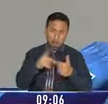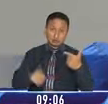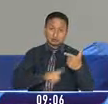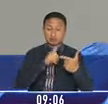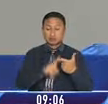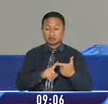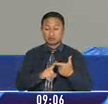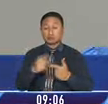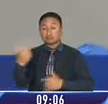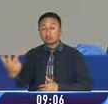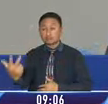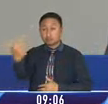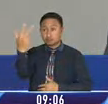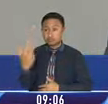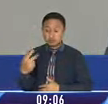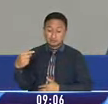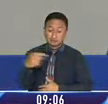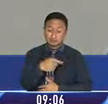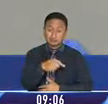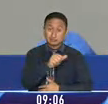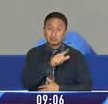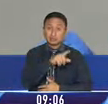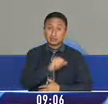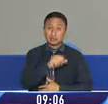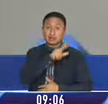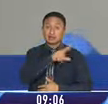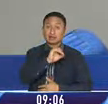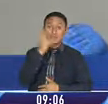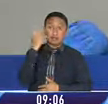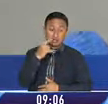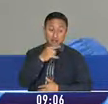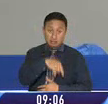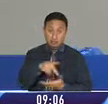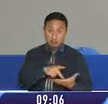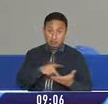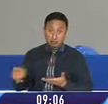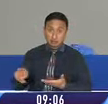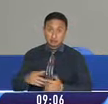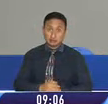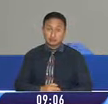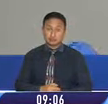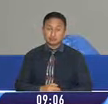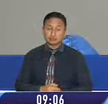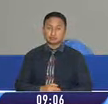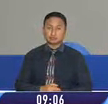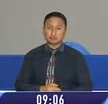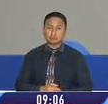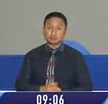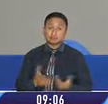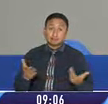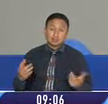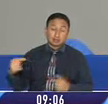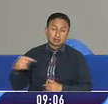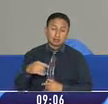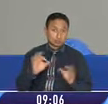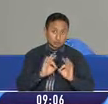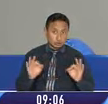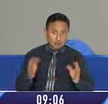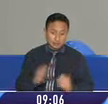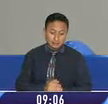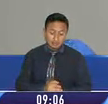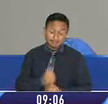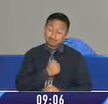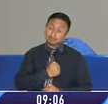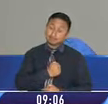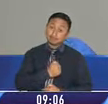el tribunal tendrá que darle al señor Alex Bravo 30 días para que cumpla con el pago de la indemnización. Y si es que no lo cumple,